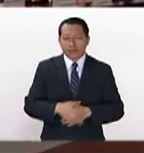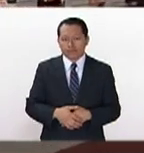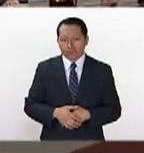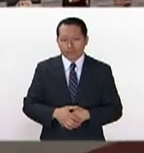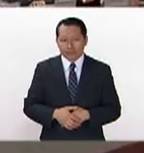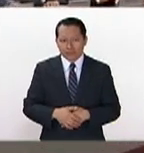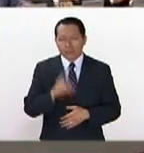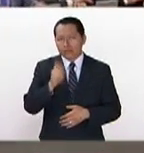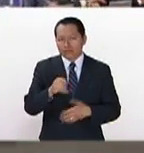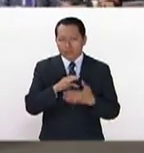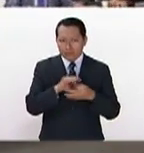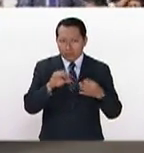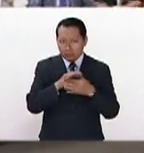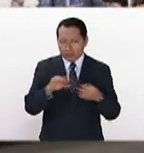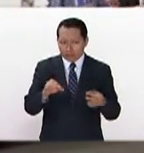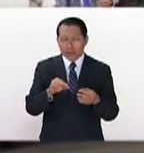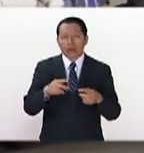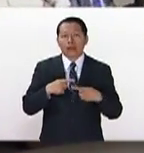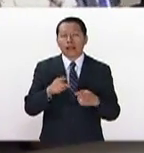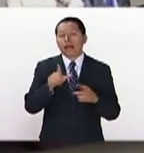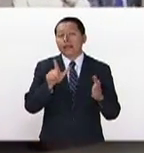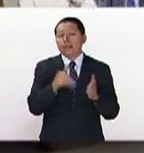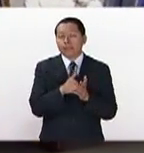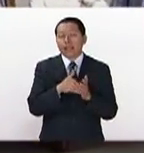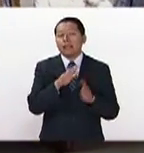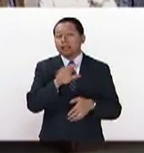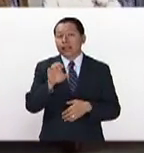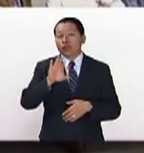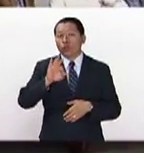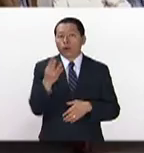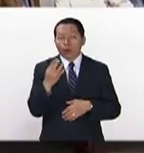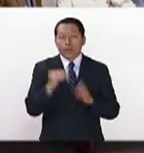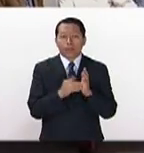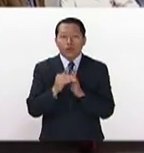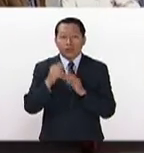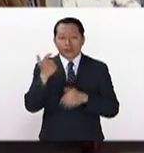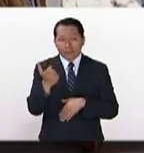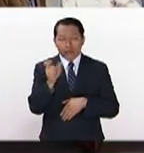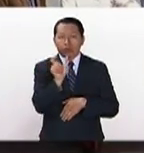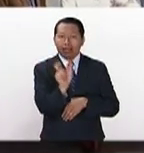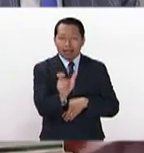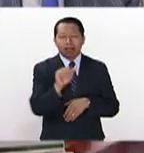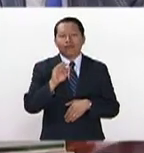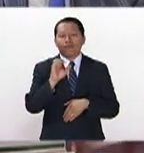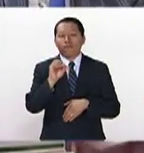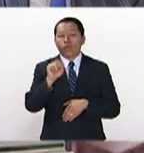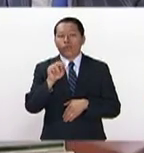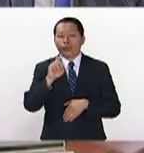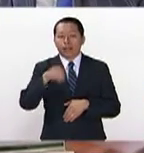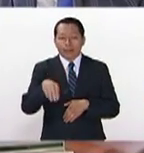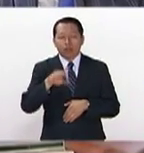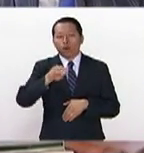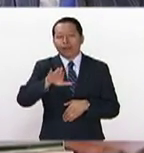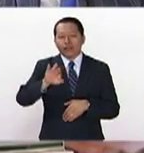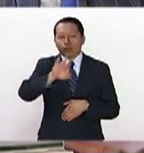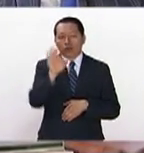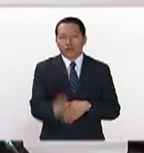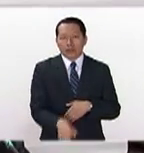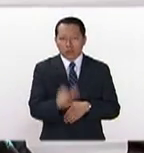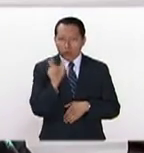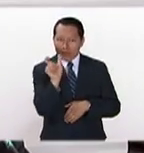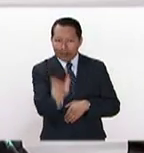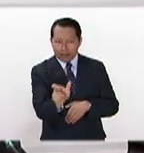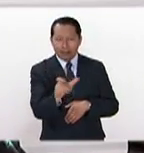corte de caja se mencionó que se han entregado 7.544 millones de pesos en tarjetas del Fonden, el 95% de las